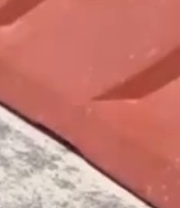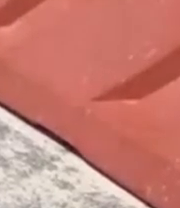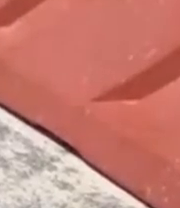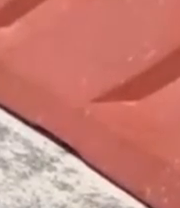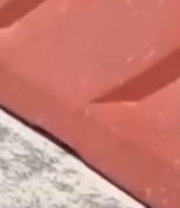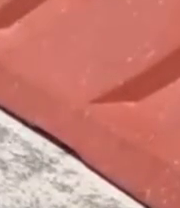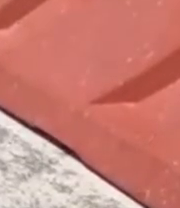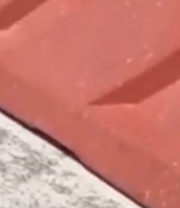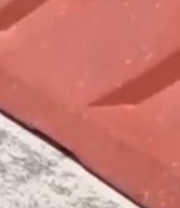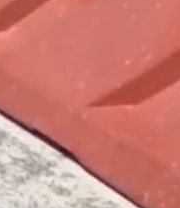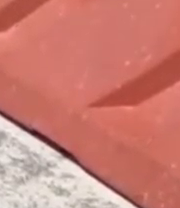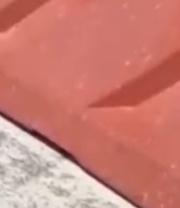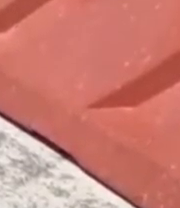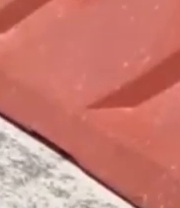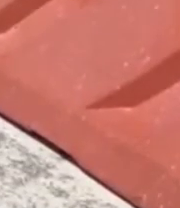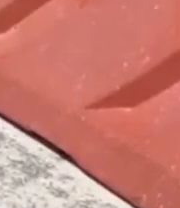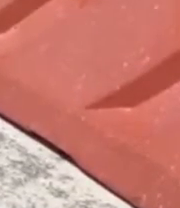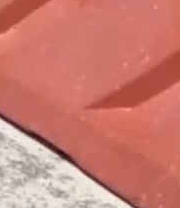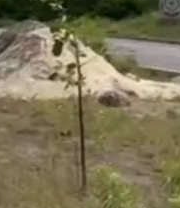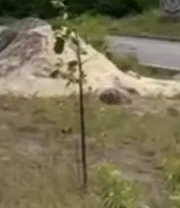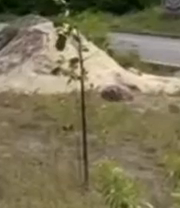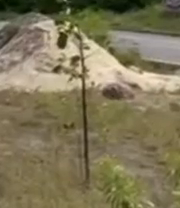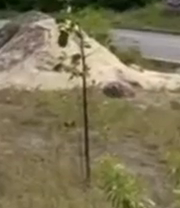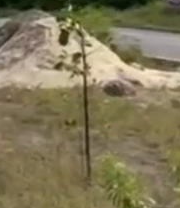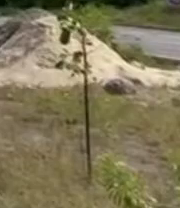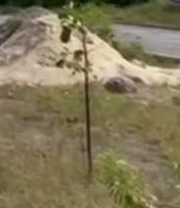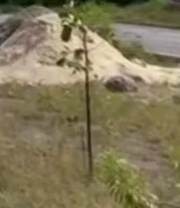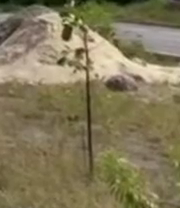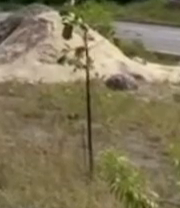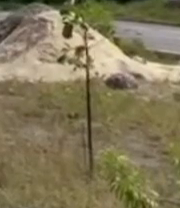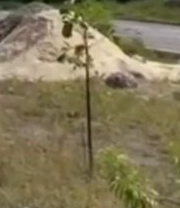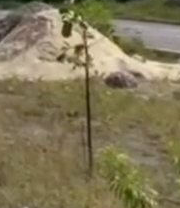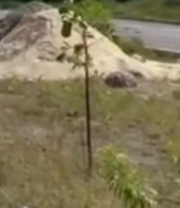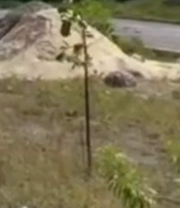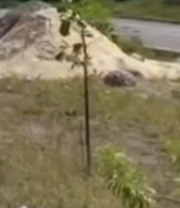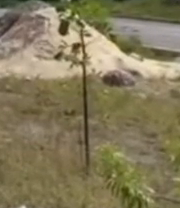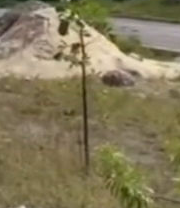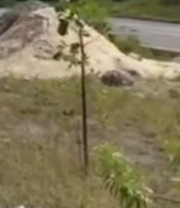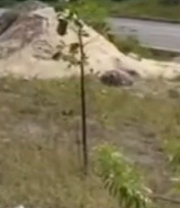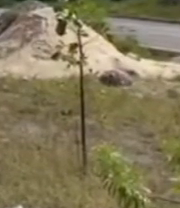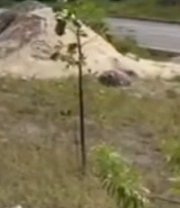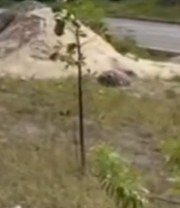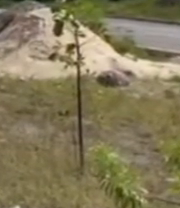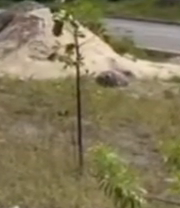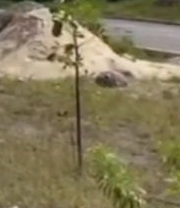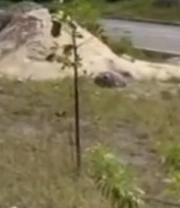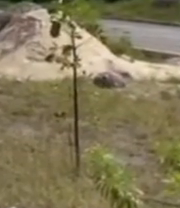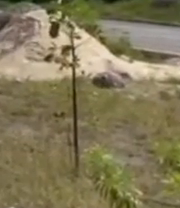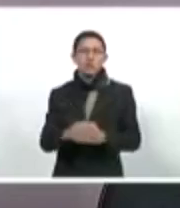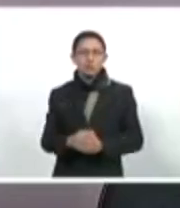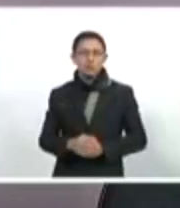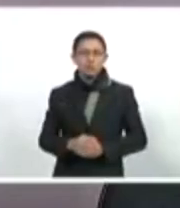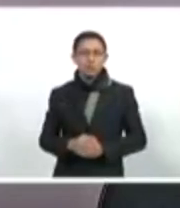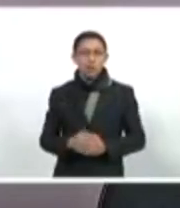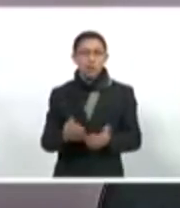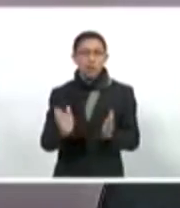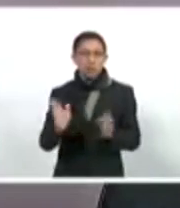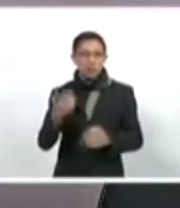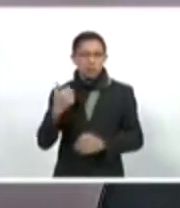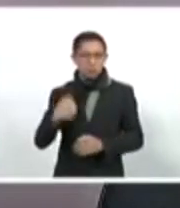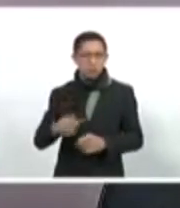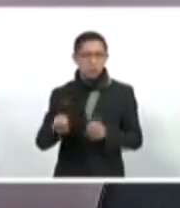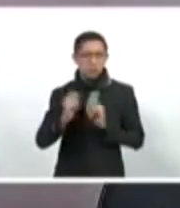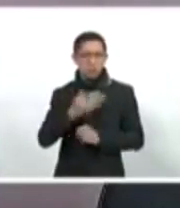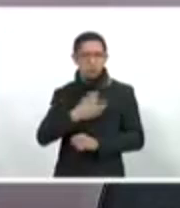la carretera federal, y confirmó que han empezado los trabajos para una desviación alterna de cerca de 6 kilómetros.